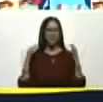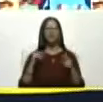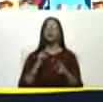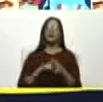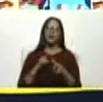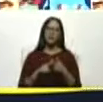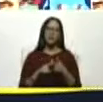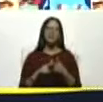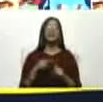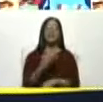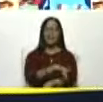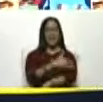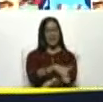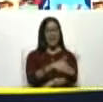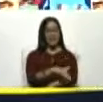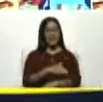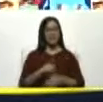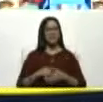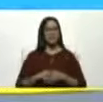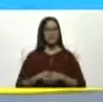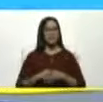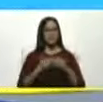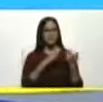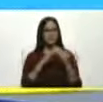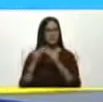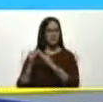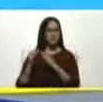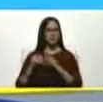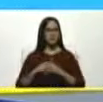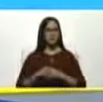Entonces, de la calle, de la comunidad,